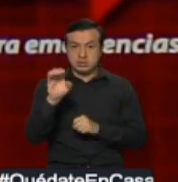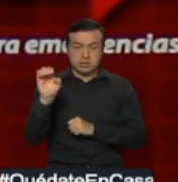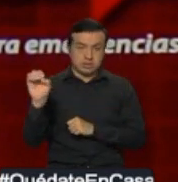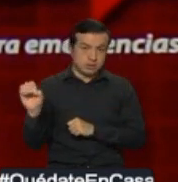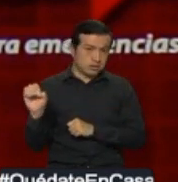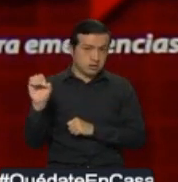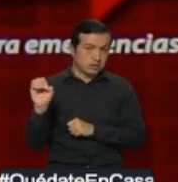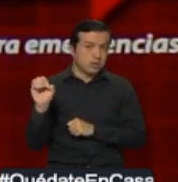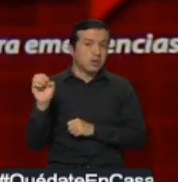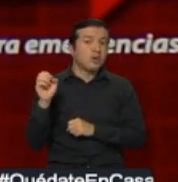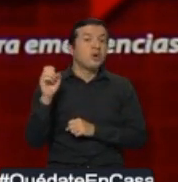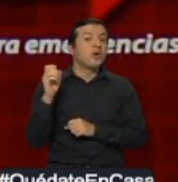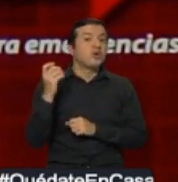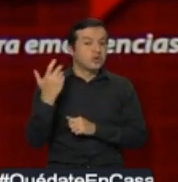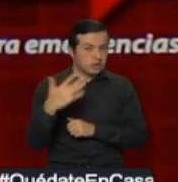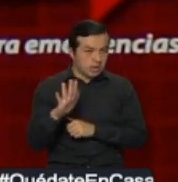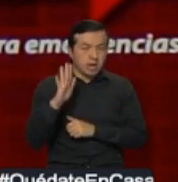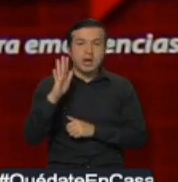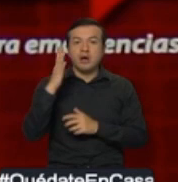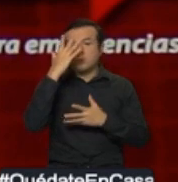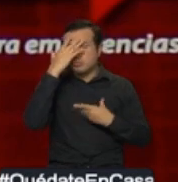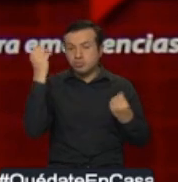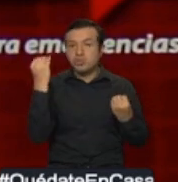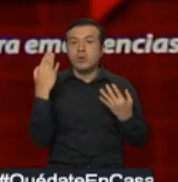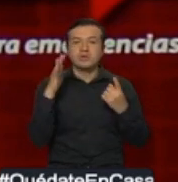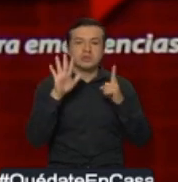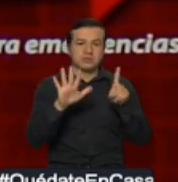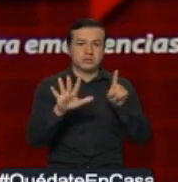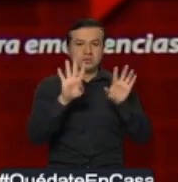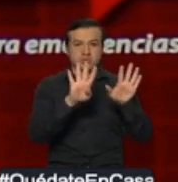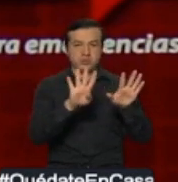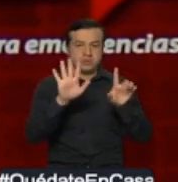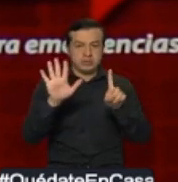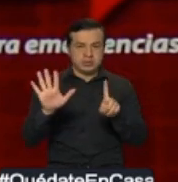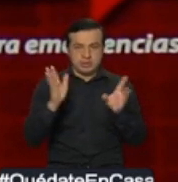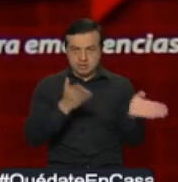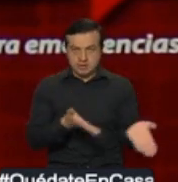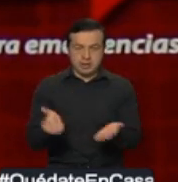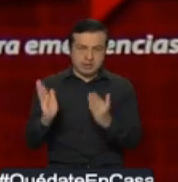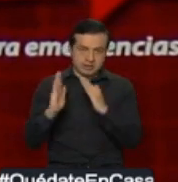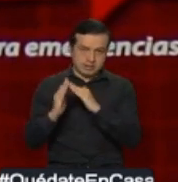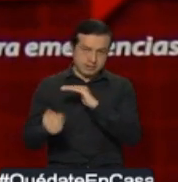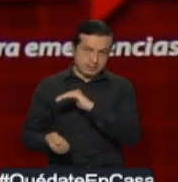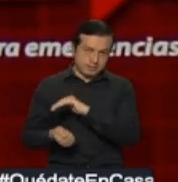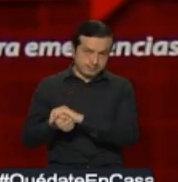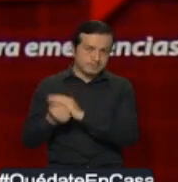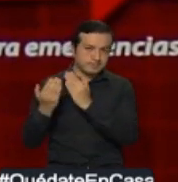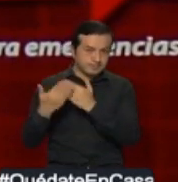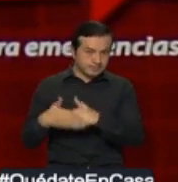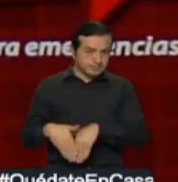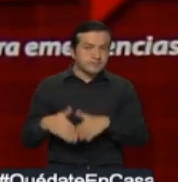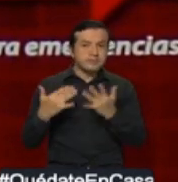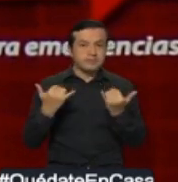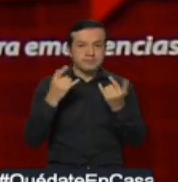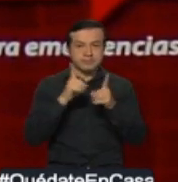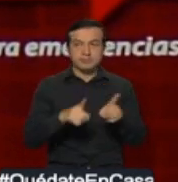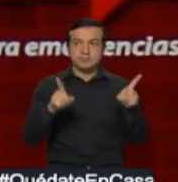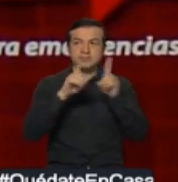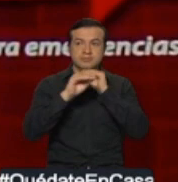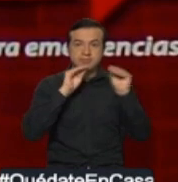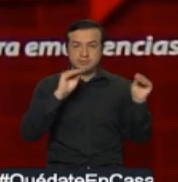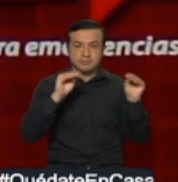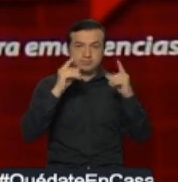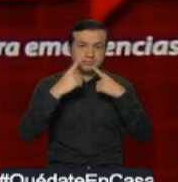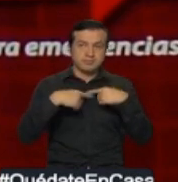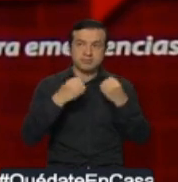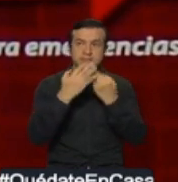y han recibido el alta hospitalaria 696. Estos son los datos de esta mañana y usted me ha pedido un mensaje